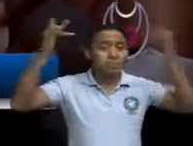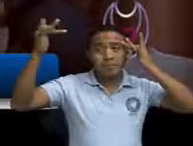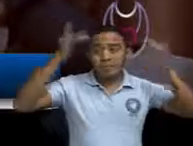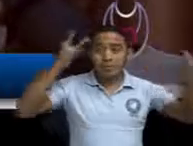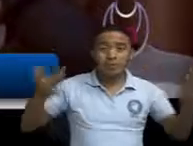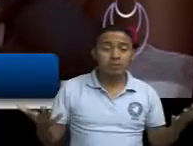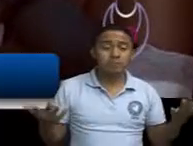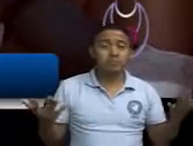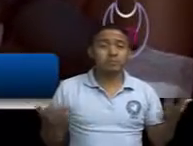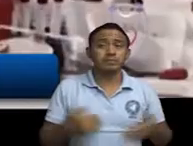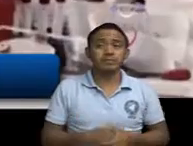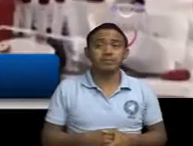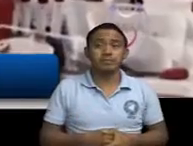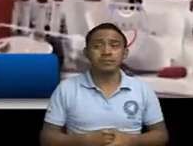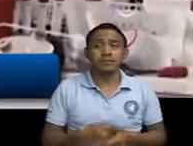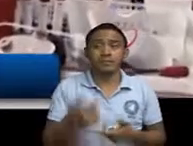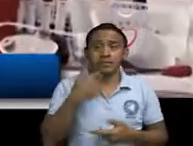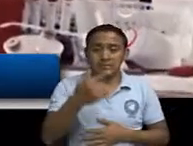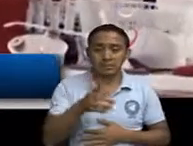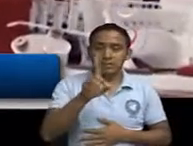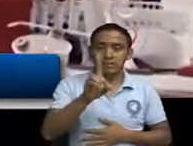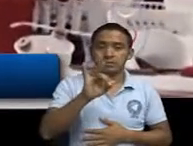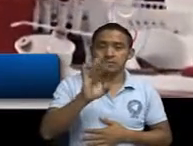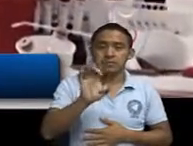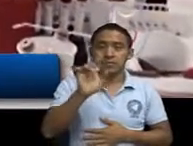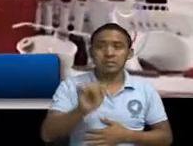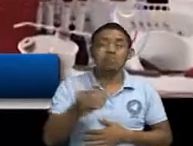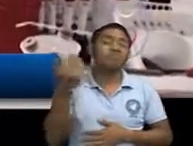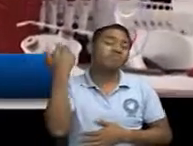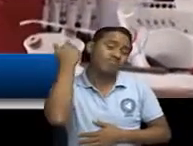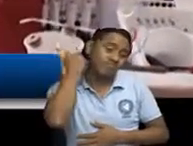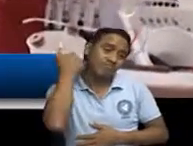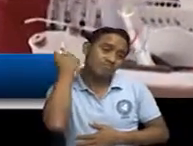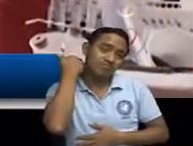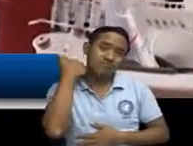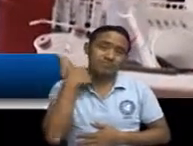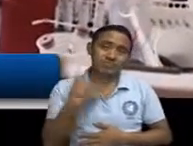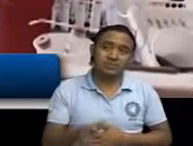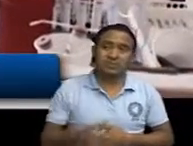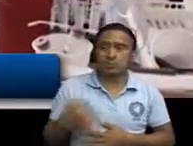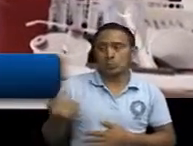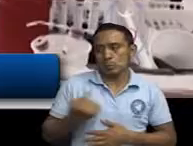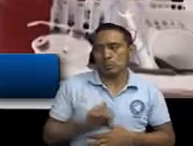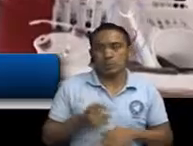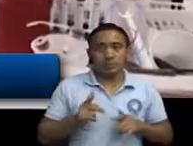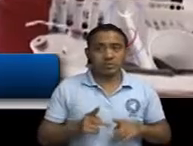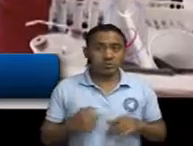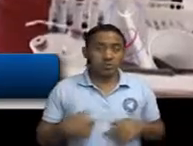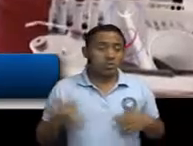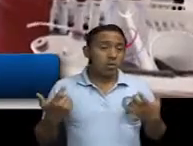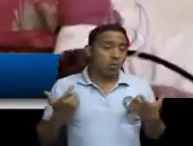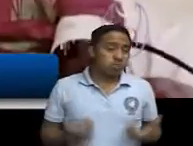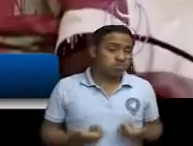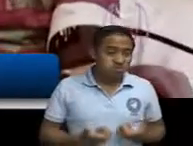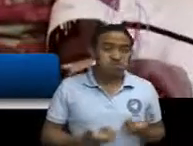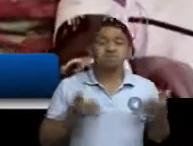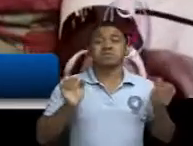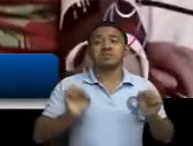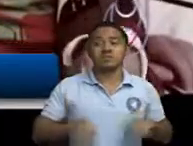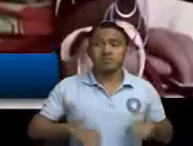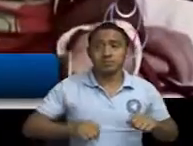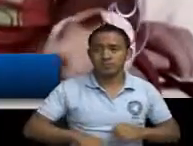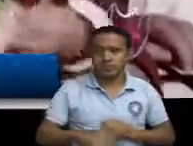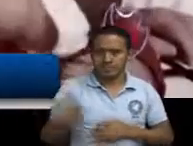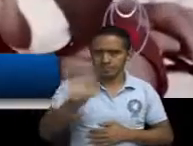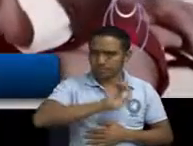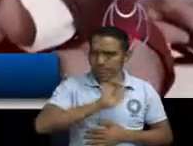tenemos que el estar a dieta es algo caro, ¿ya? Y que eso solo lo puede ser alguien que tenga muchas posibilidades económicas, y